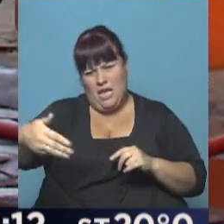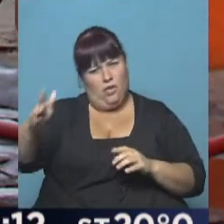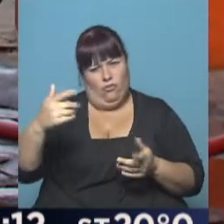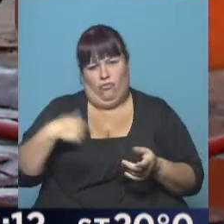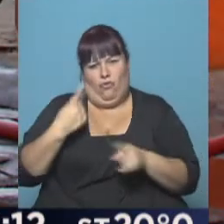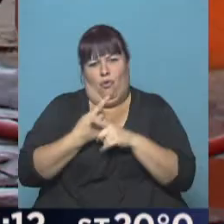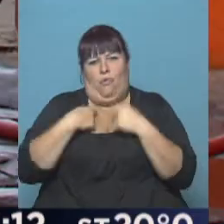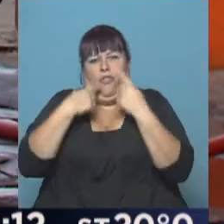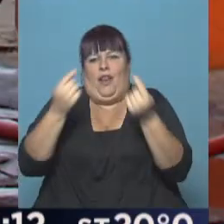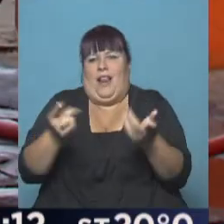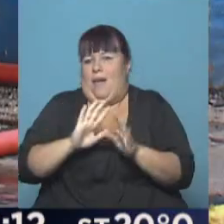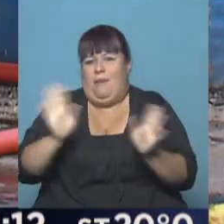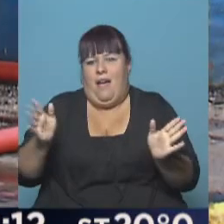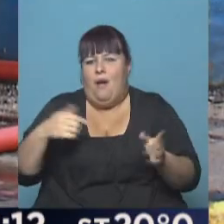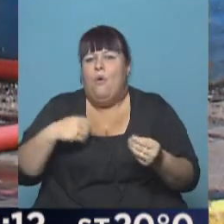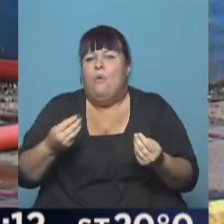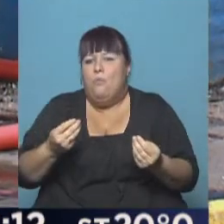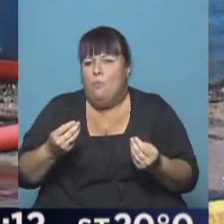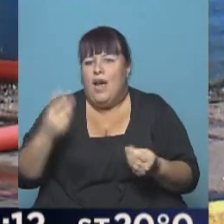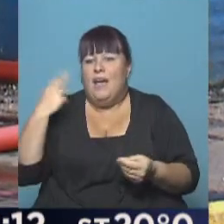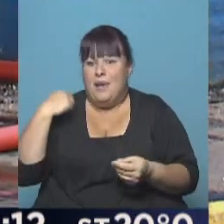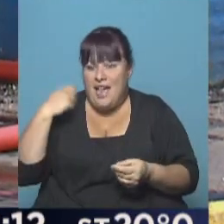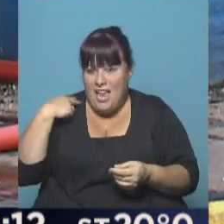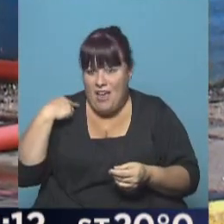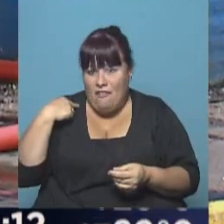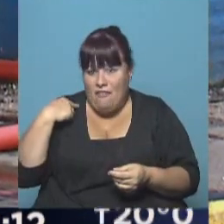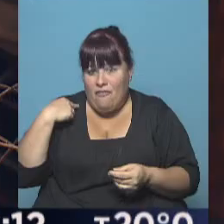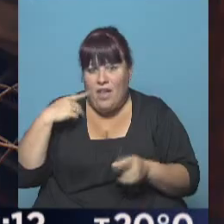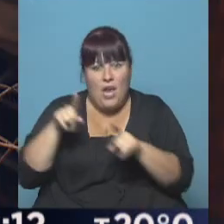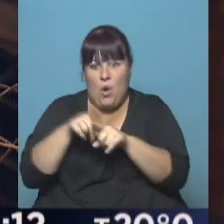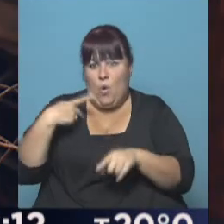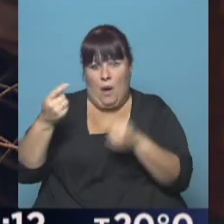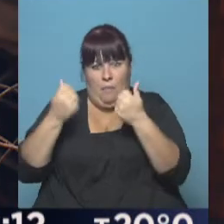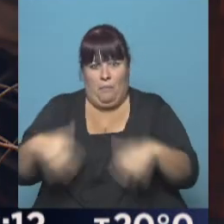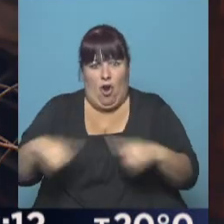no puedo reclamar nada a nadie porque el jefe mío está en la misma situación, perdido todo.